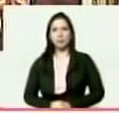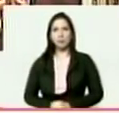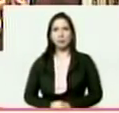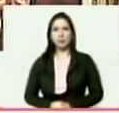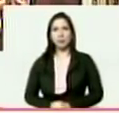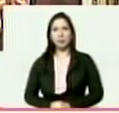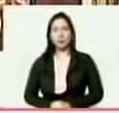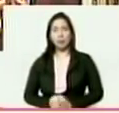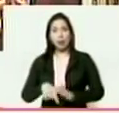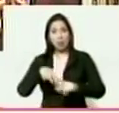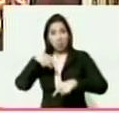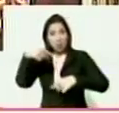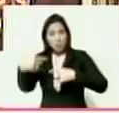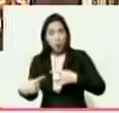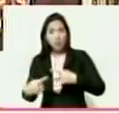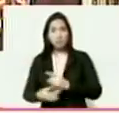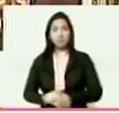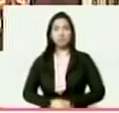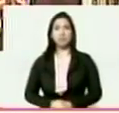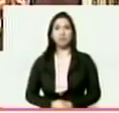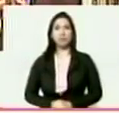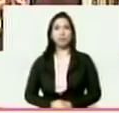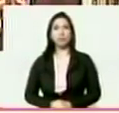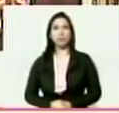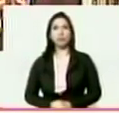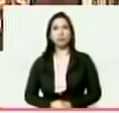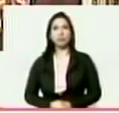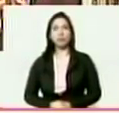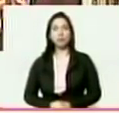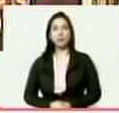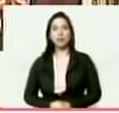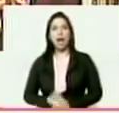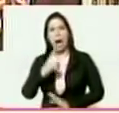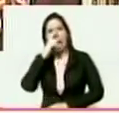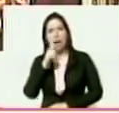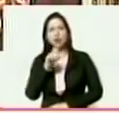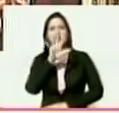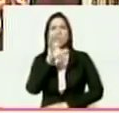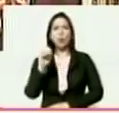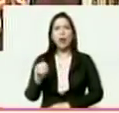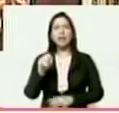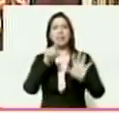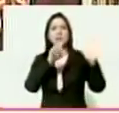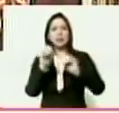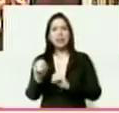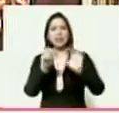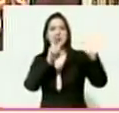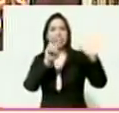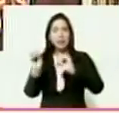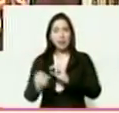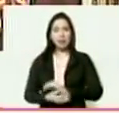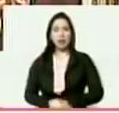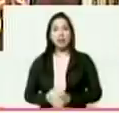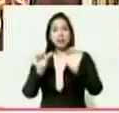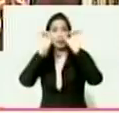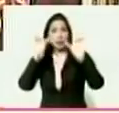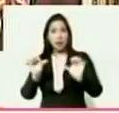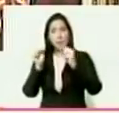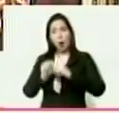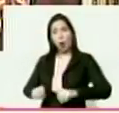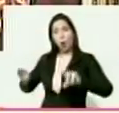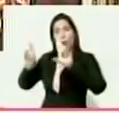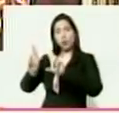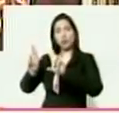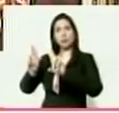Y luego, en las décadas del 50, 60, 70, el sistema de Naciones Unidas